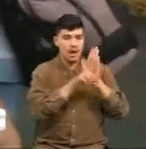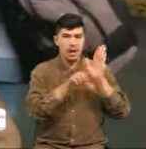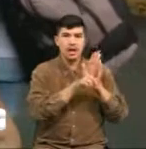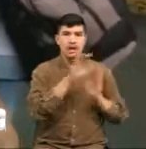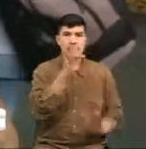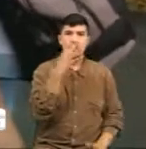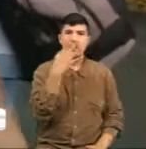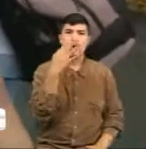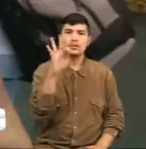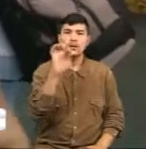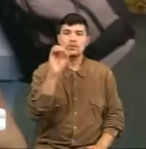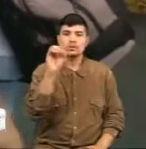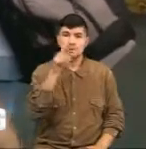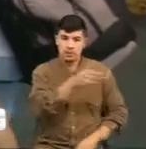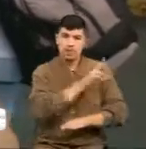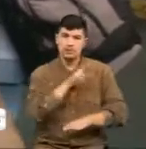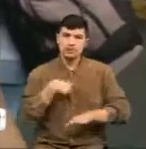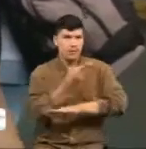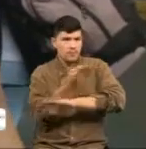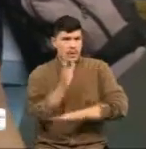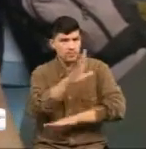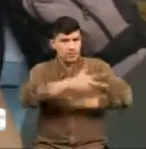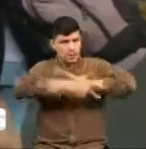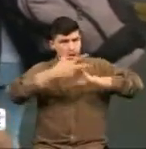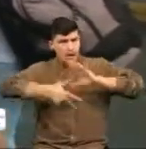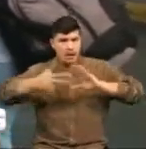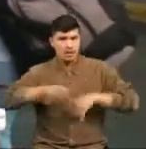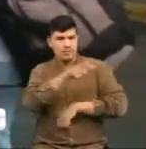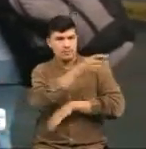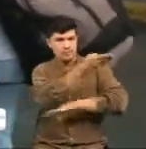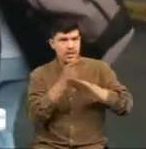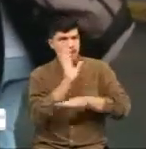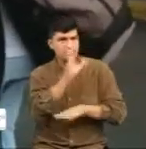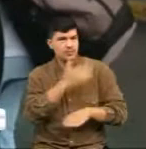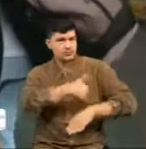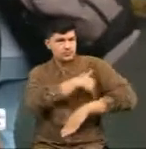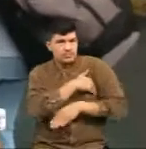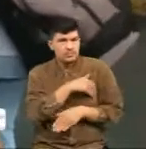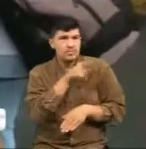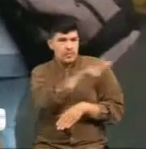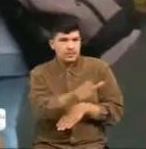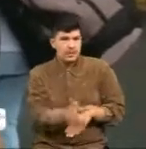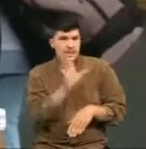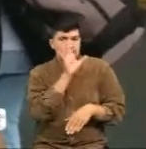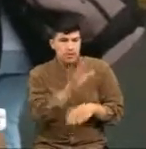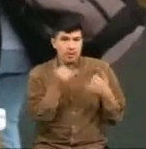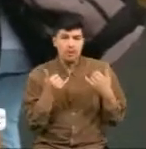sentencia T480 y exigimos a la Corte y le pedimos a los magistrados de la Corte Suprema de Justicia que